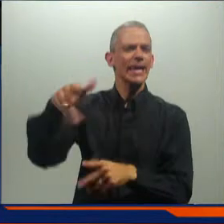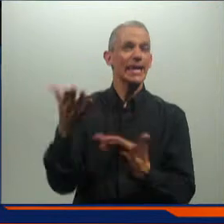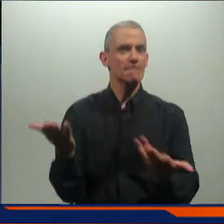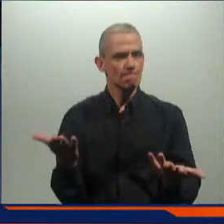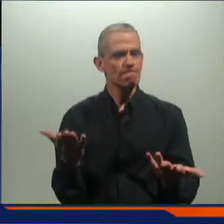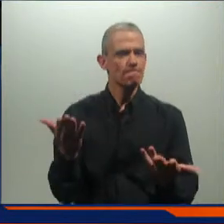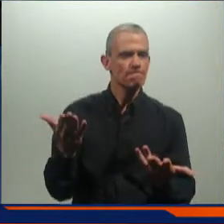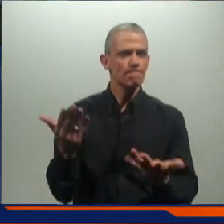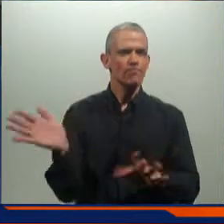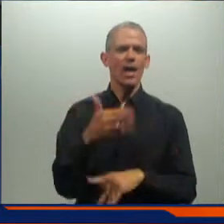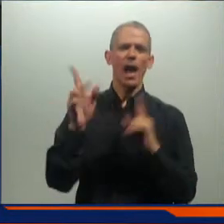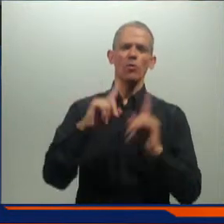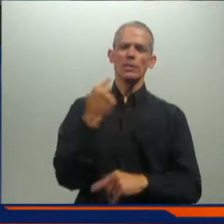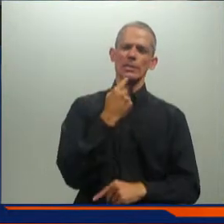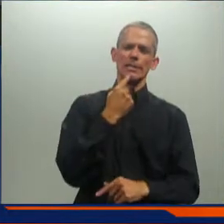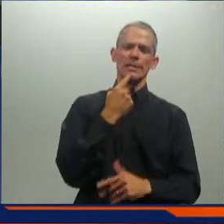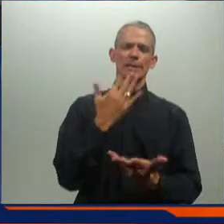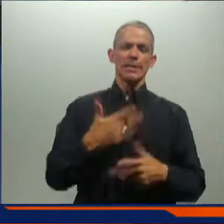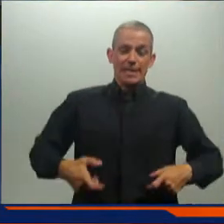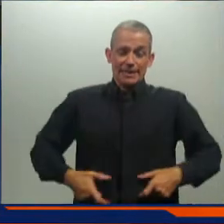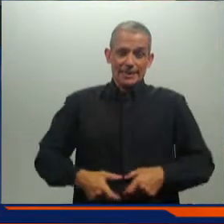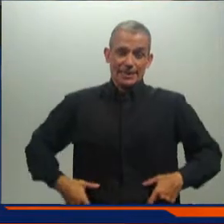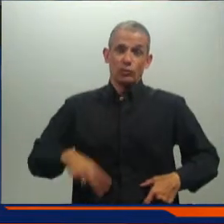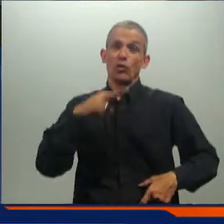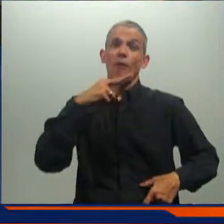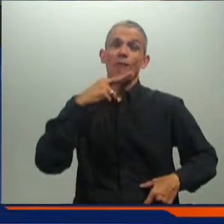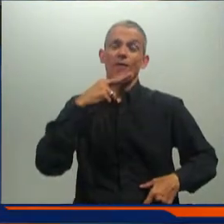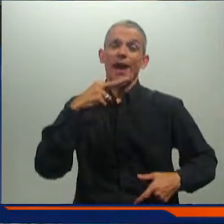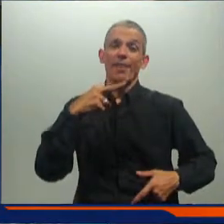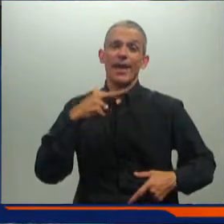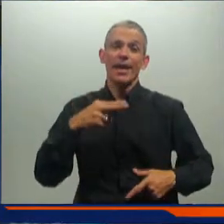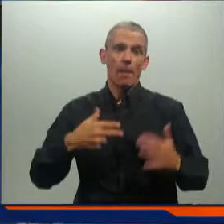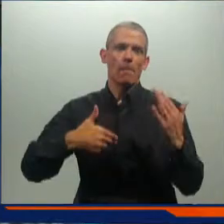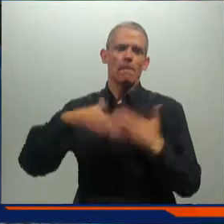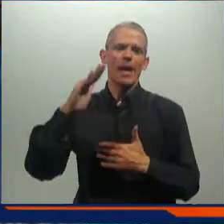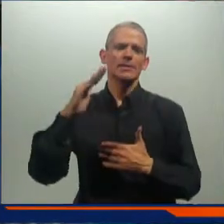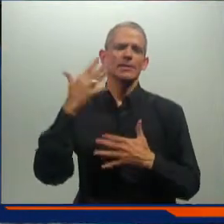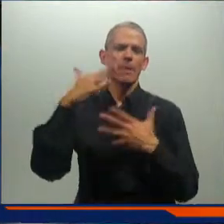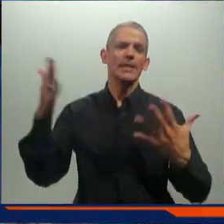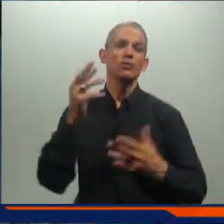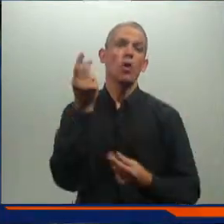tiempo en los cuales el cinturón verde del Consejo fue el que más brillo tuvo.